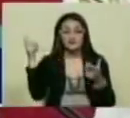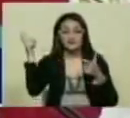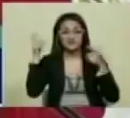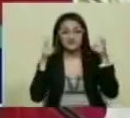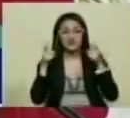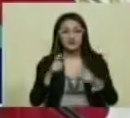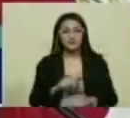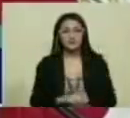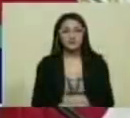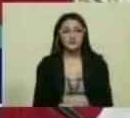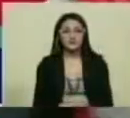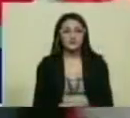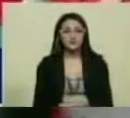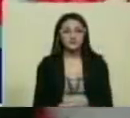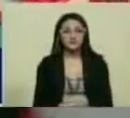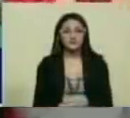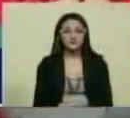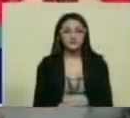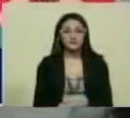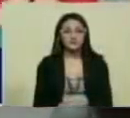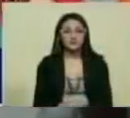Frías.